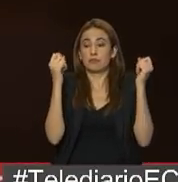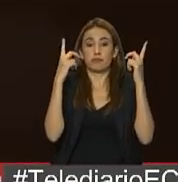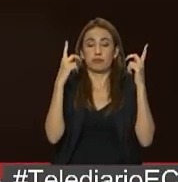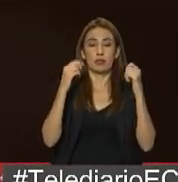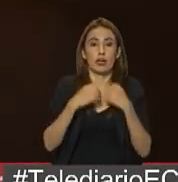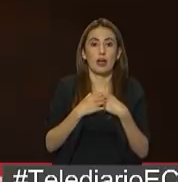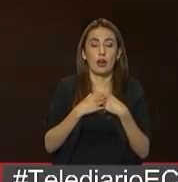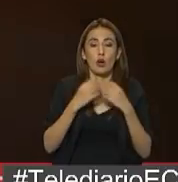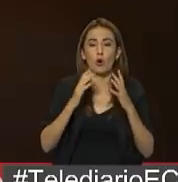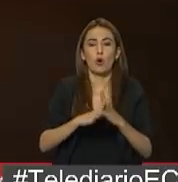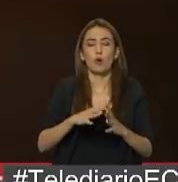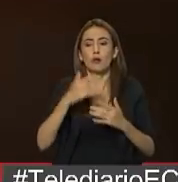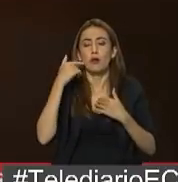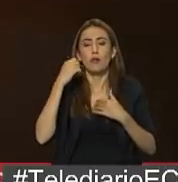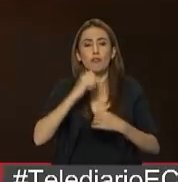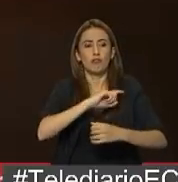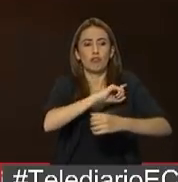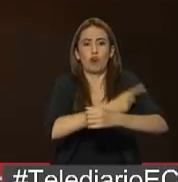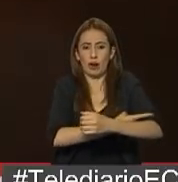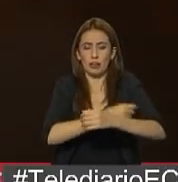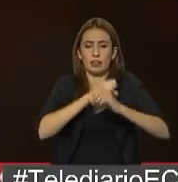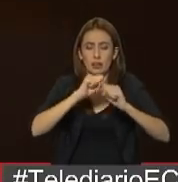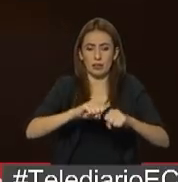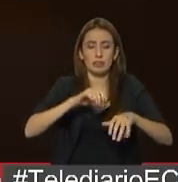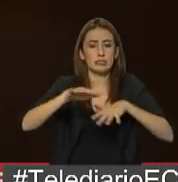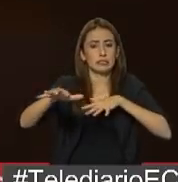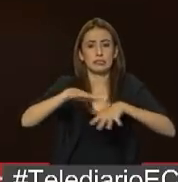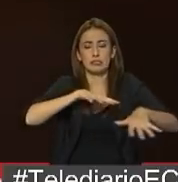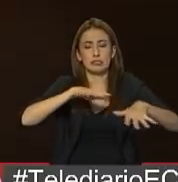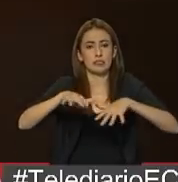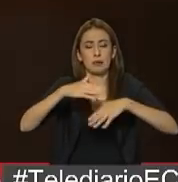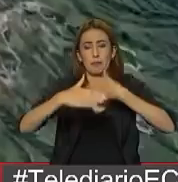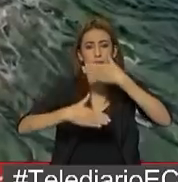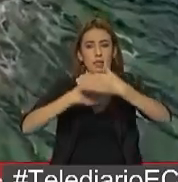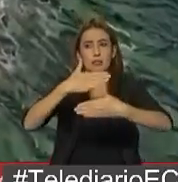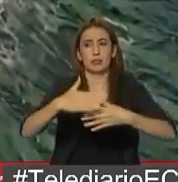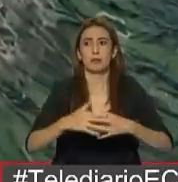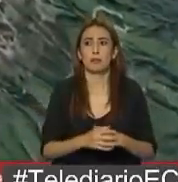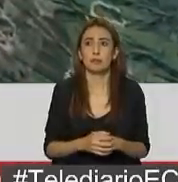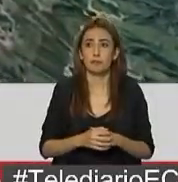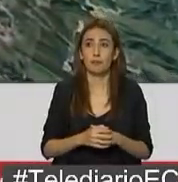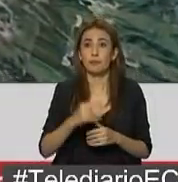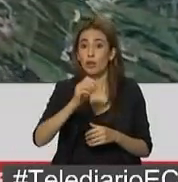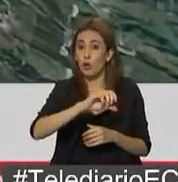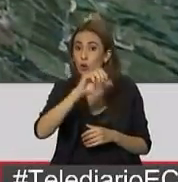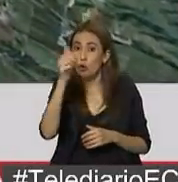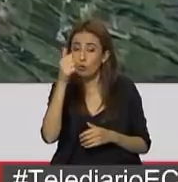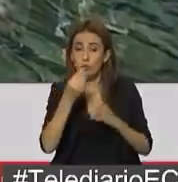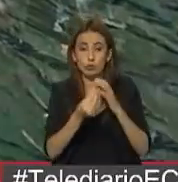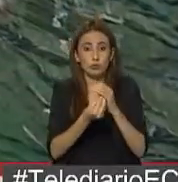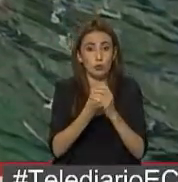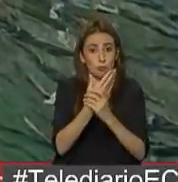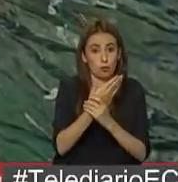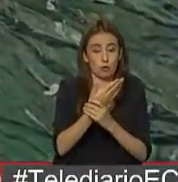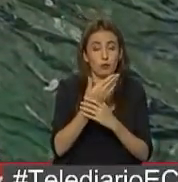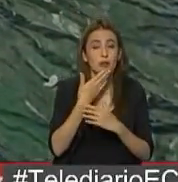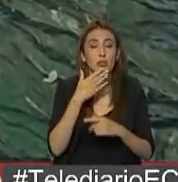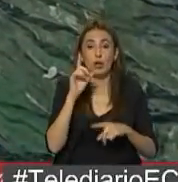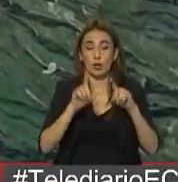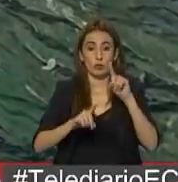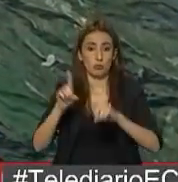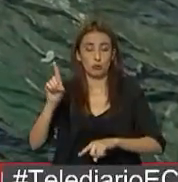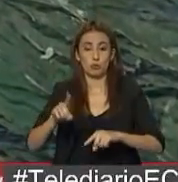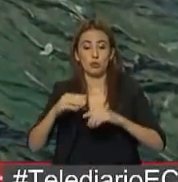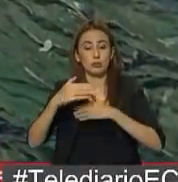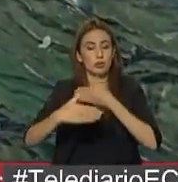significa benévolo, es decir, que está en actividad, pero que no genera mayor daño. A diferencia de otros volcanes activos como el Reventador,